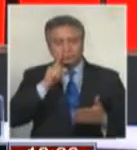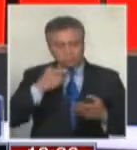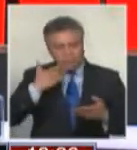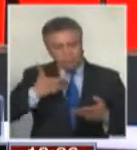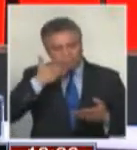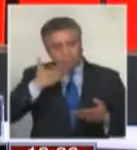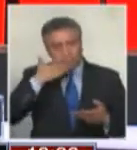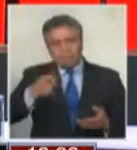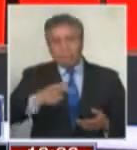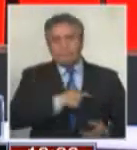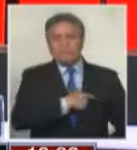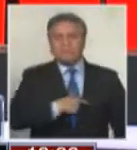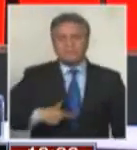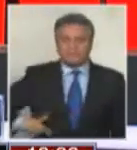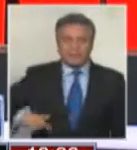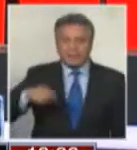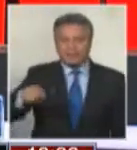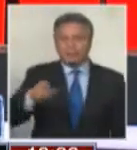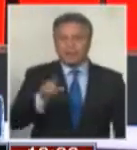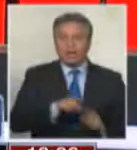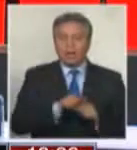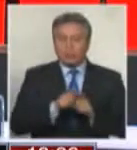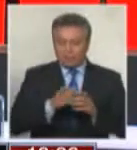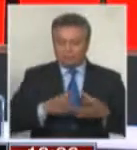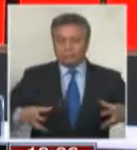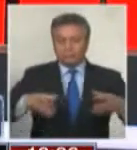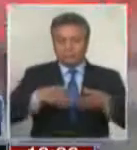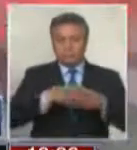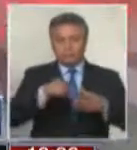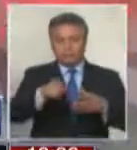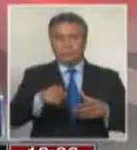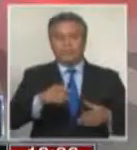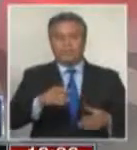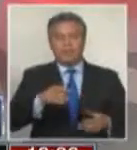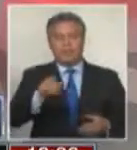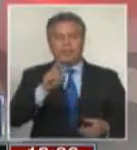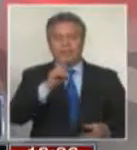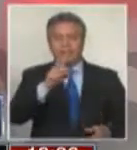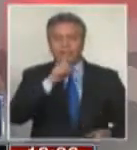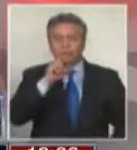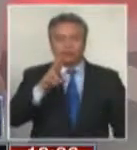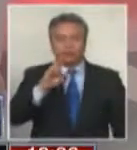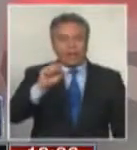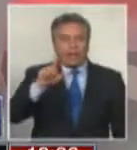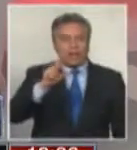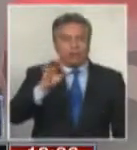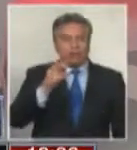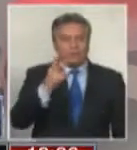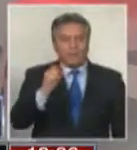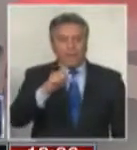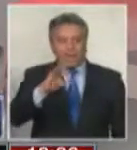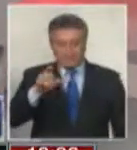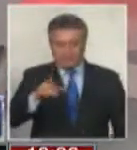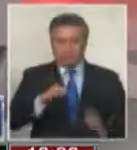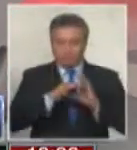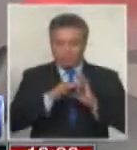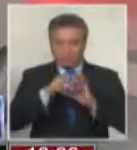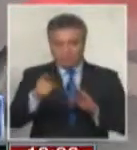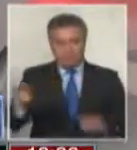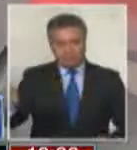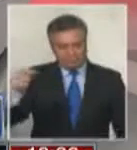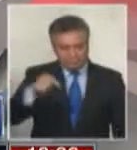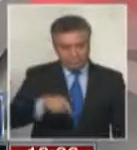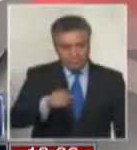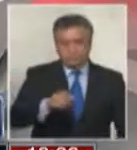el presidente del consorcio de universidades estatales de chile el rector aldo valle el rector bienvenido muchas gracias por estar acá